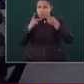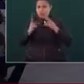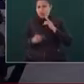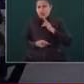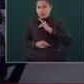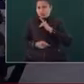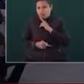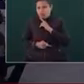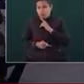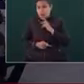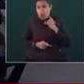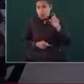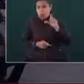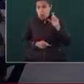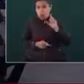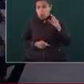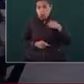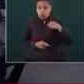desde que prende uno